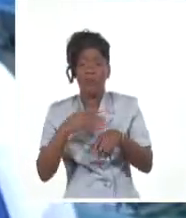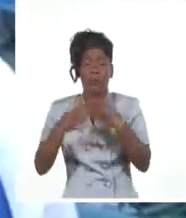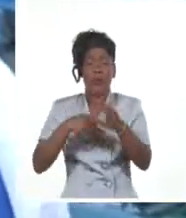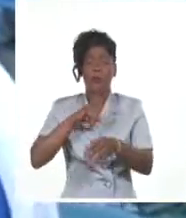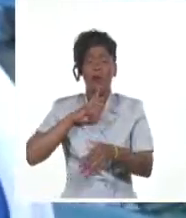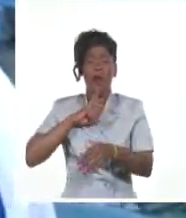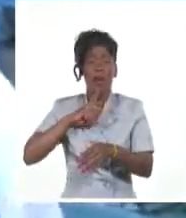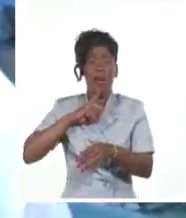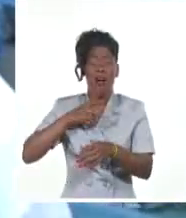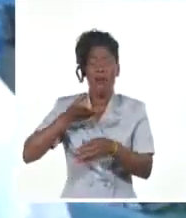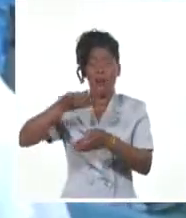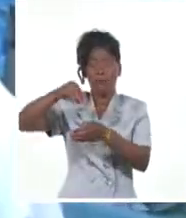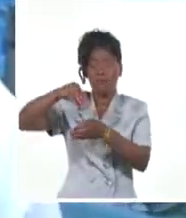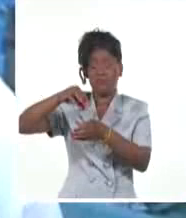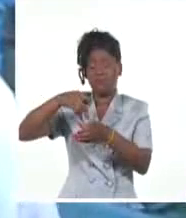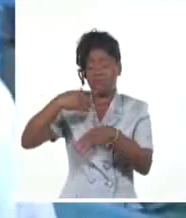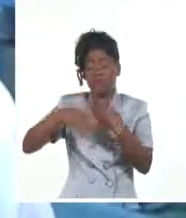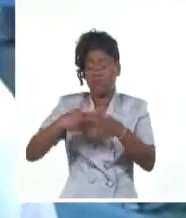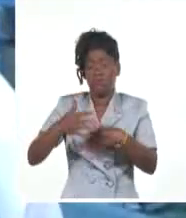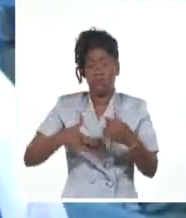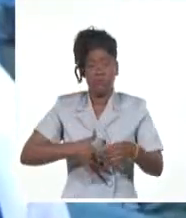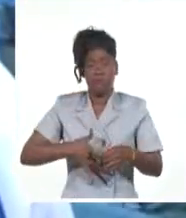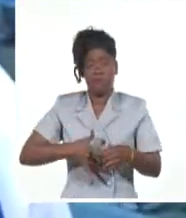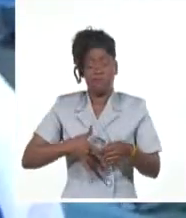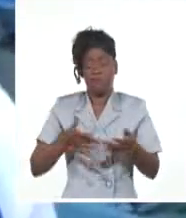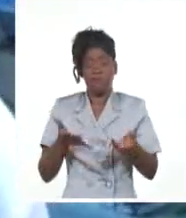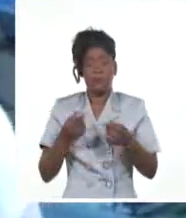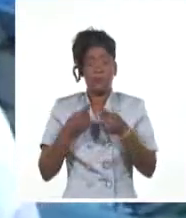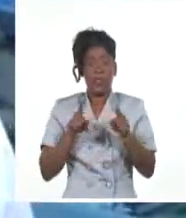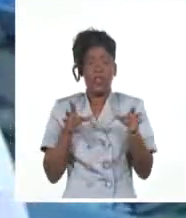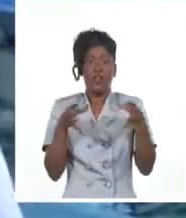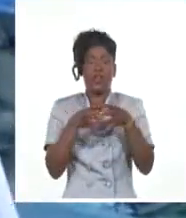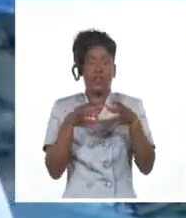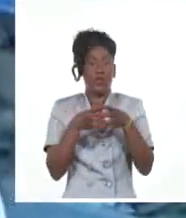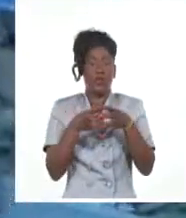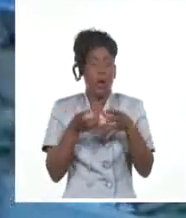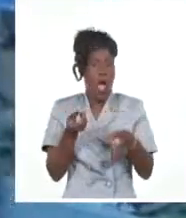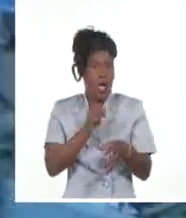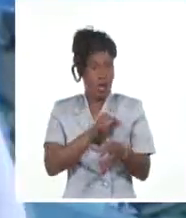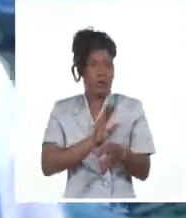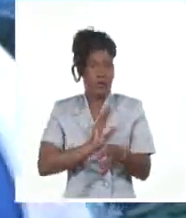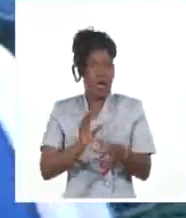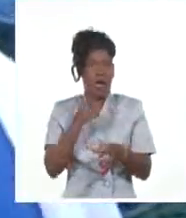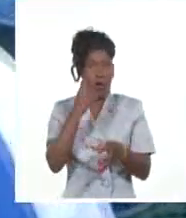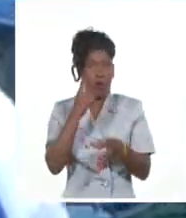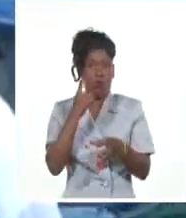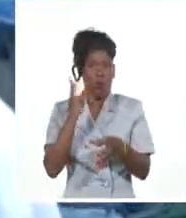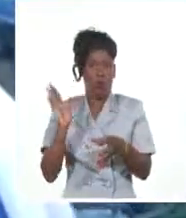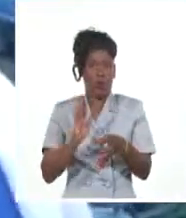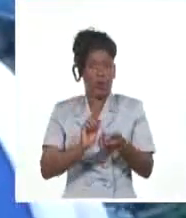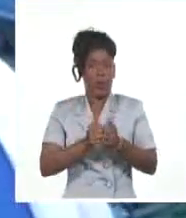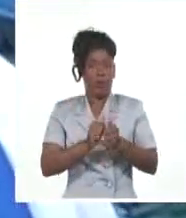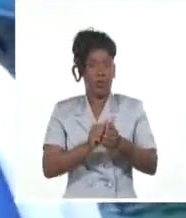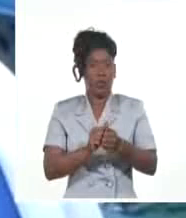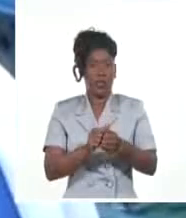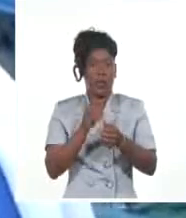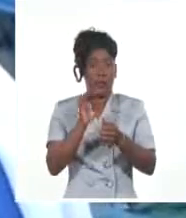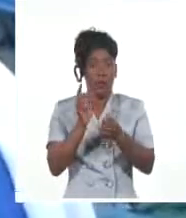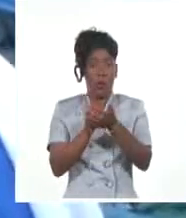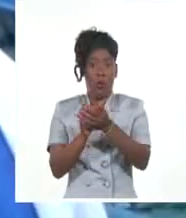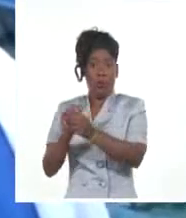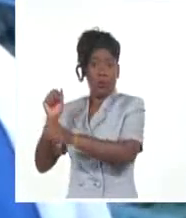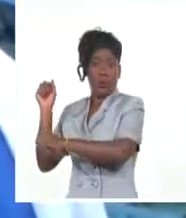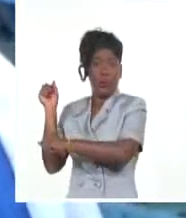bueno, ya aquí tenemos el equipo que a ese nos incorporó Joasán Peñalver, el lanzador, y ya tenemos ya todo el grupo